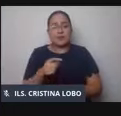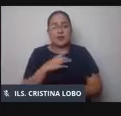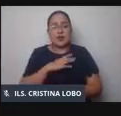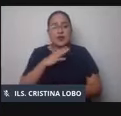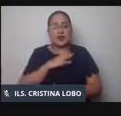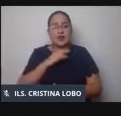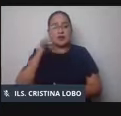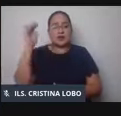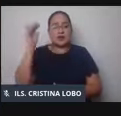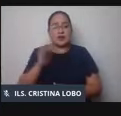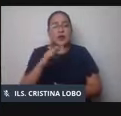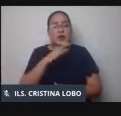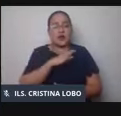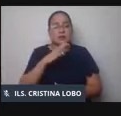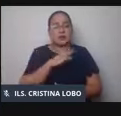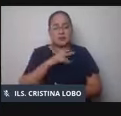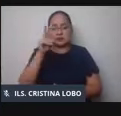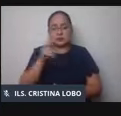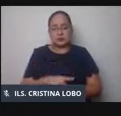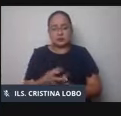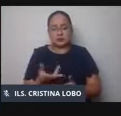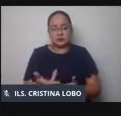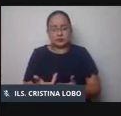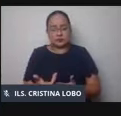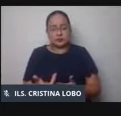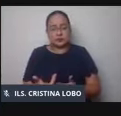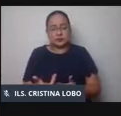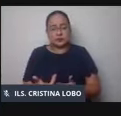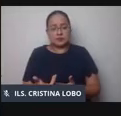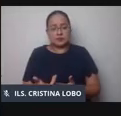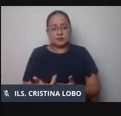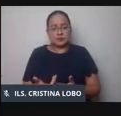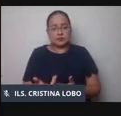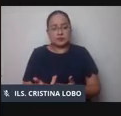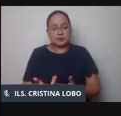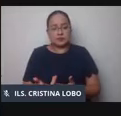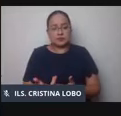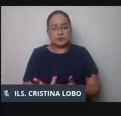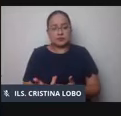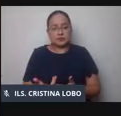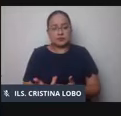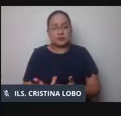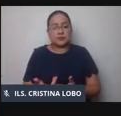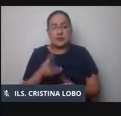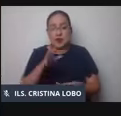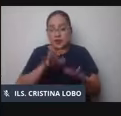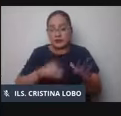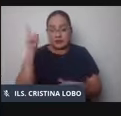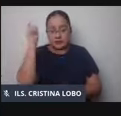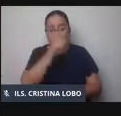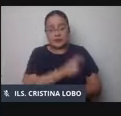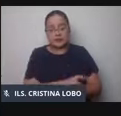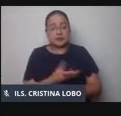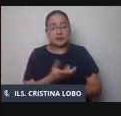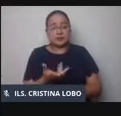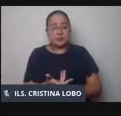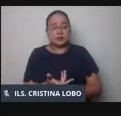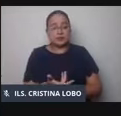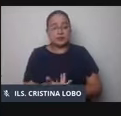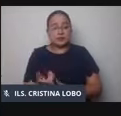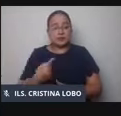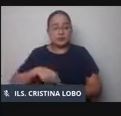lo real. Por eso, bueno, pues que está un poquito complicado. Y entender